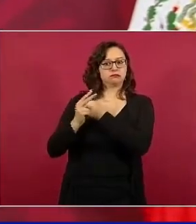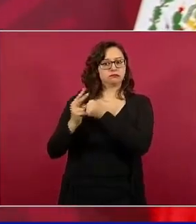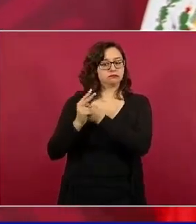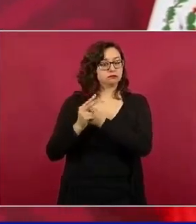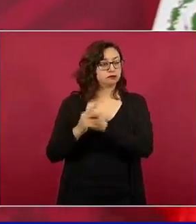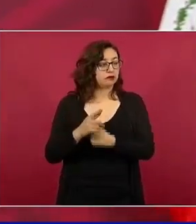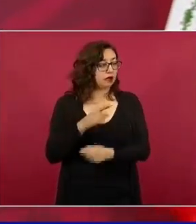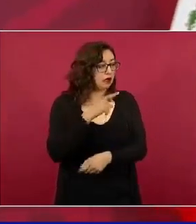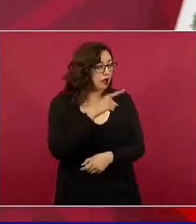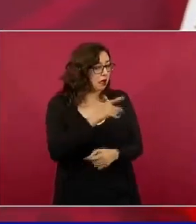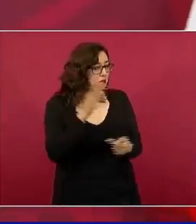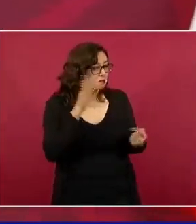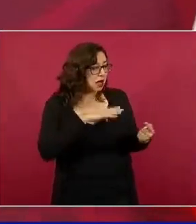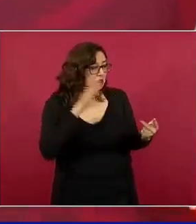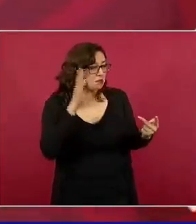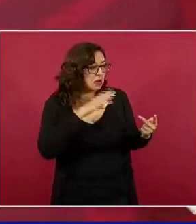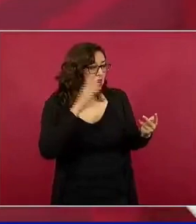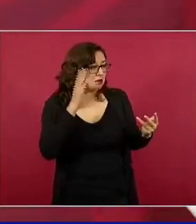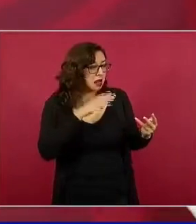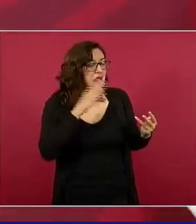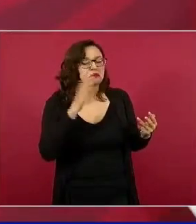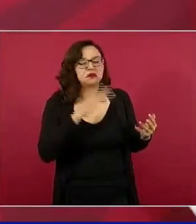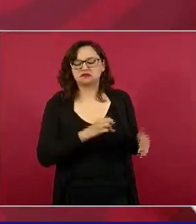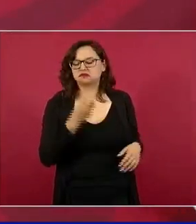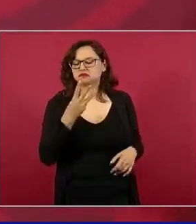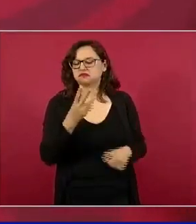años, para afuera.